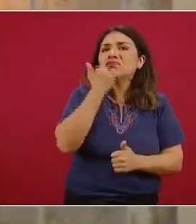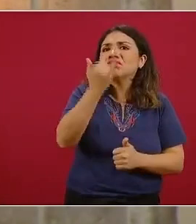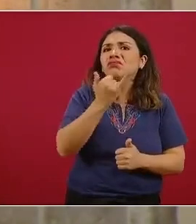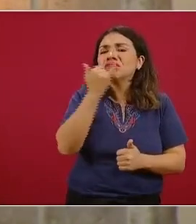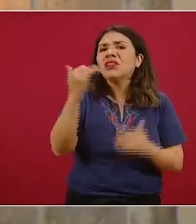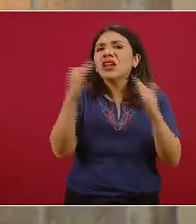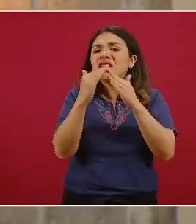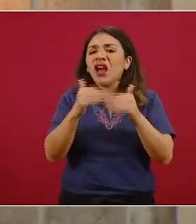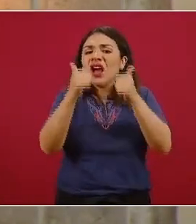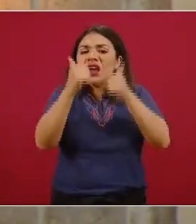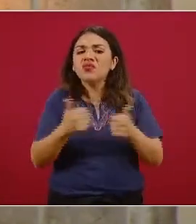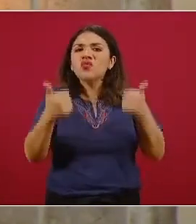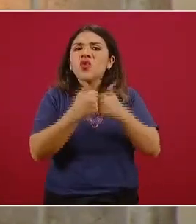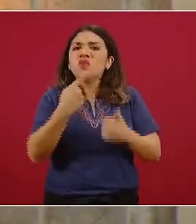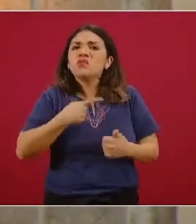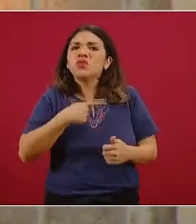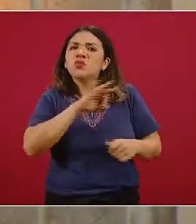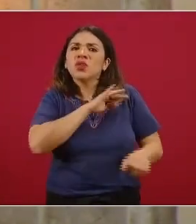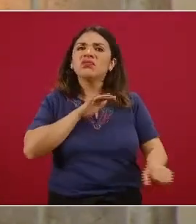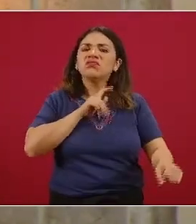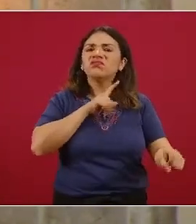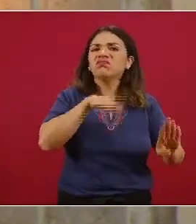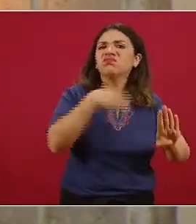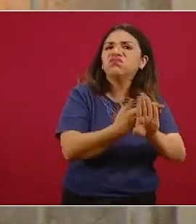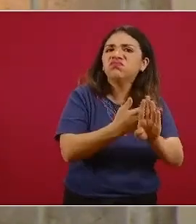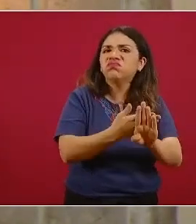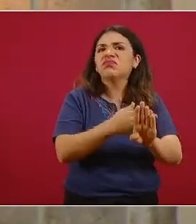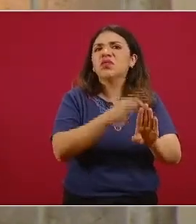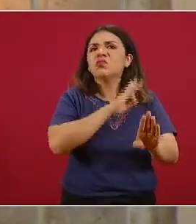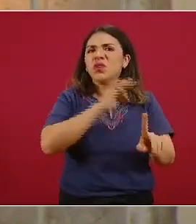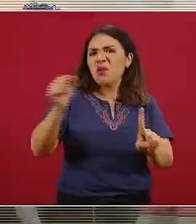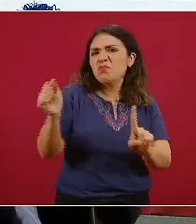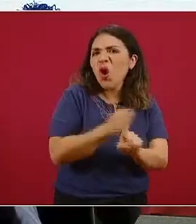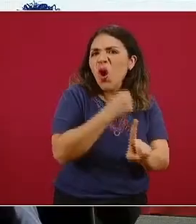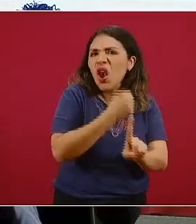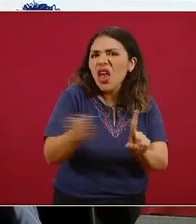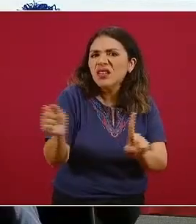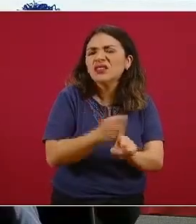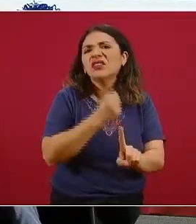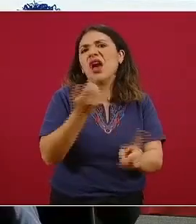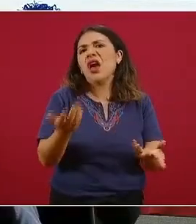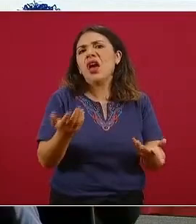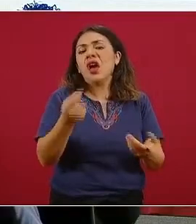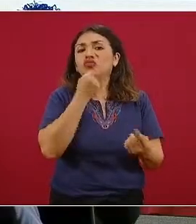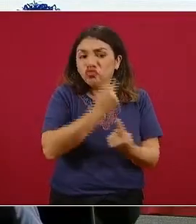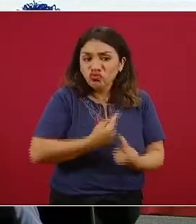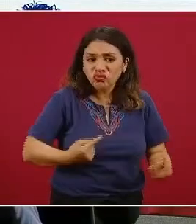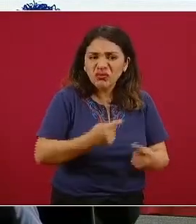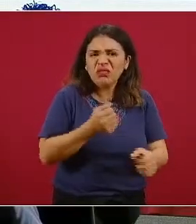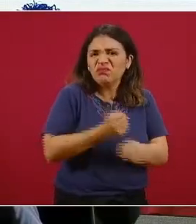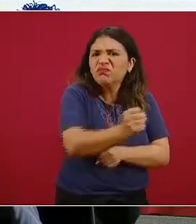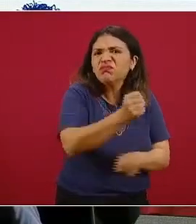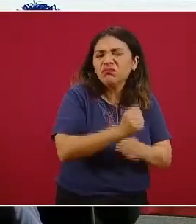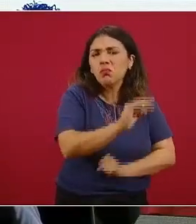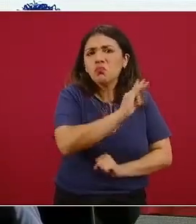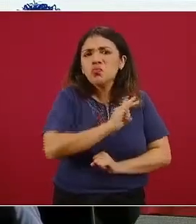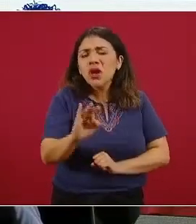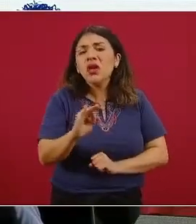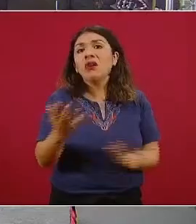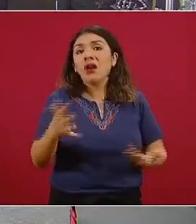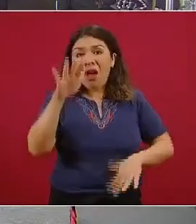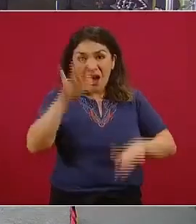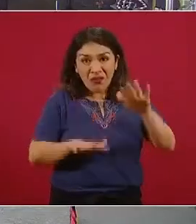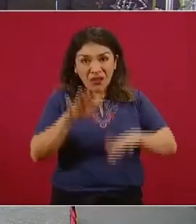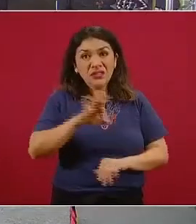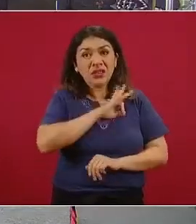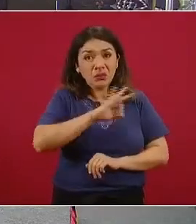Estos posibles agresores pueden ejercer violencia de muchos tipos en las niñas, pero incluso